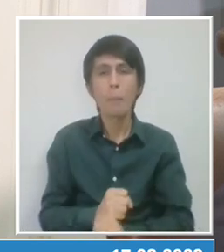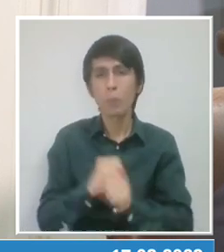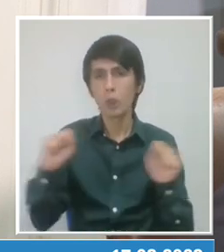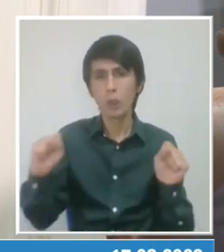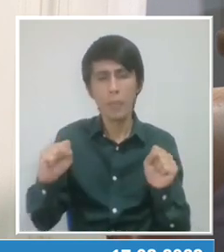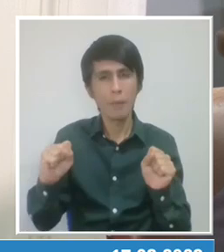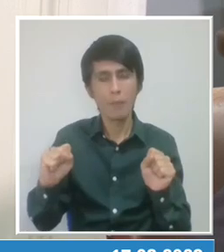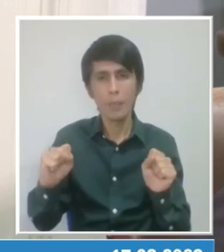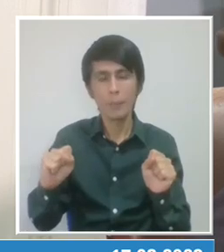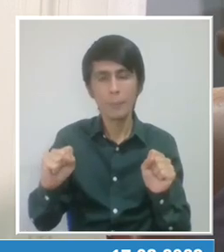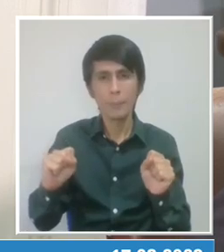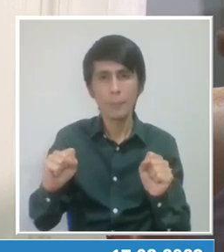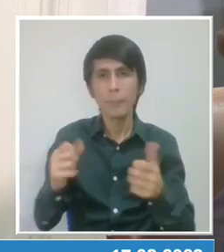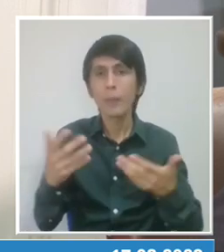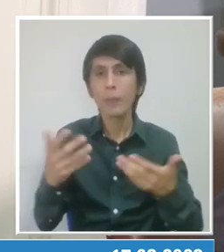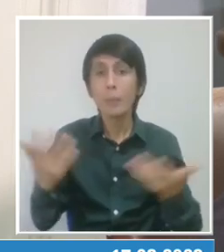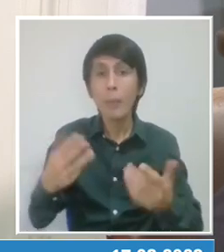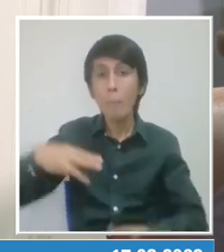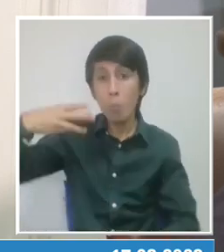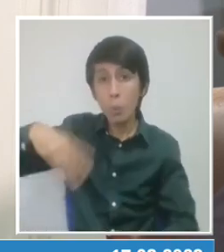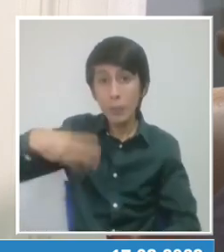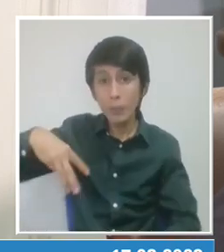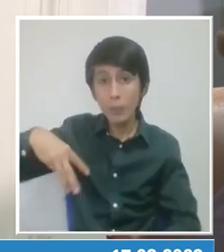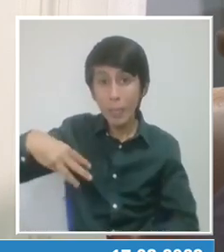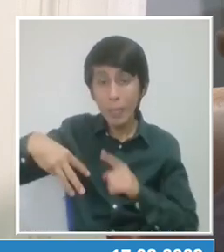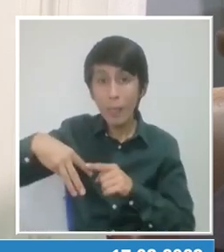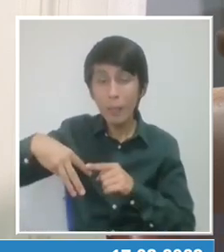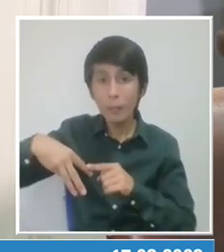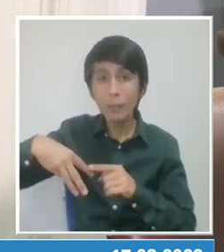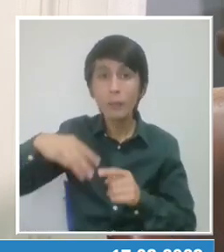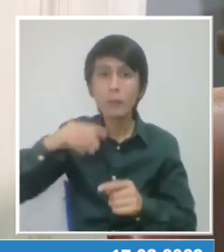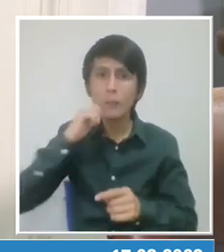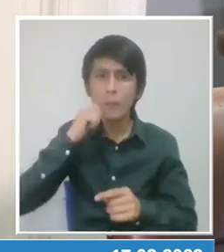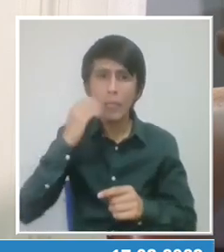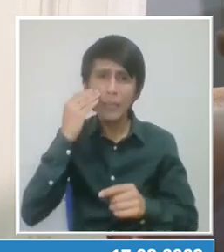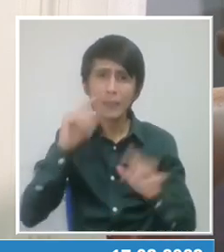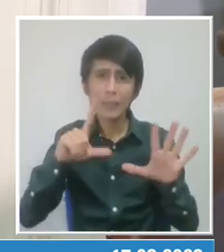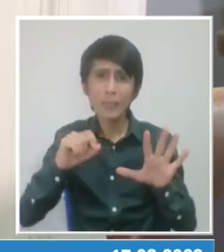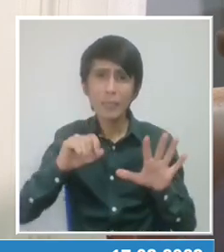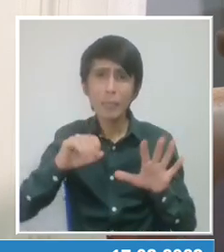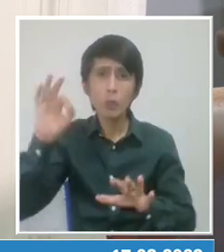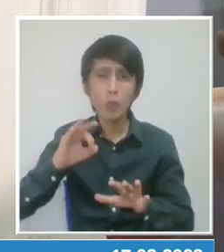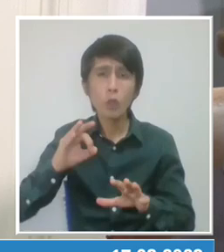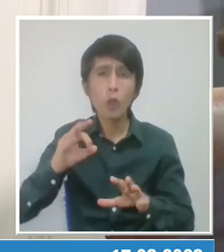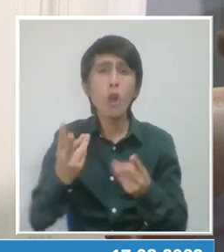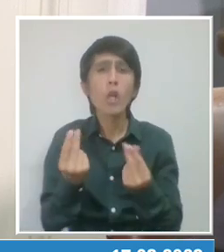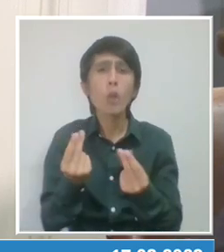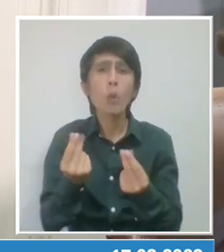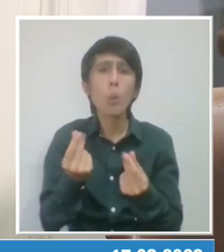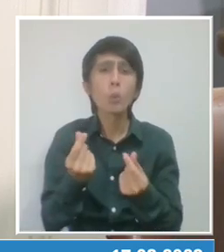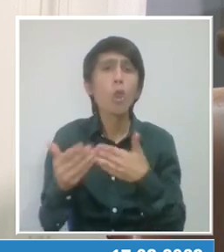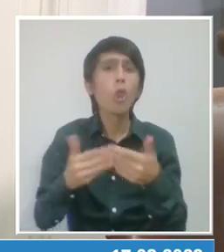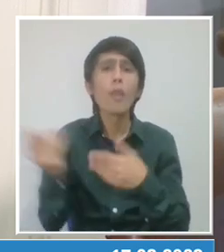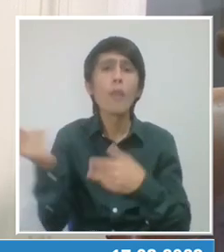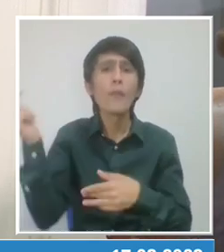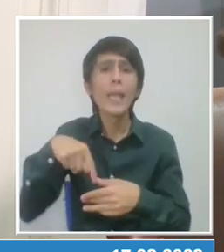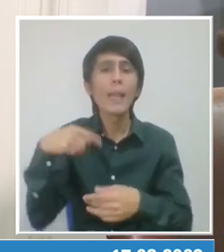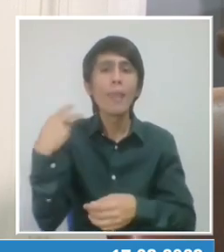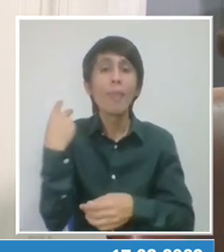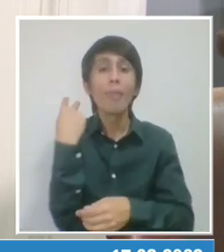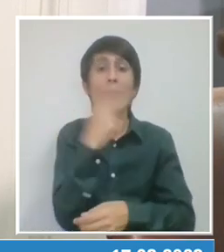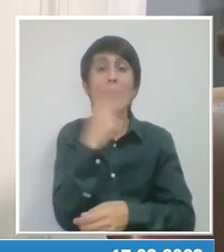al cabo, los municipios reciben el 70 o 80% de sus recursos del Poder Central, y eso hay que